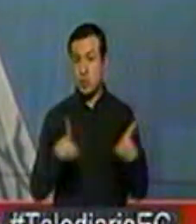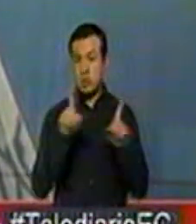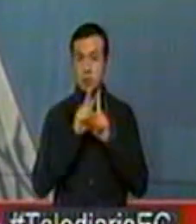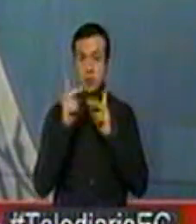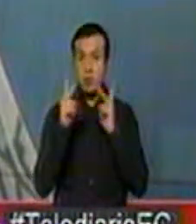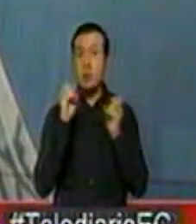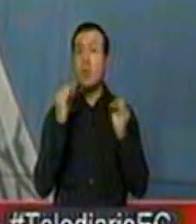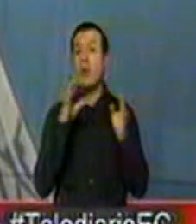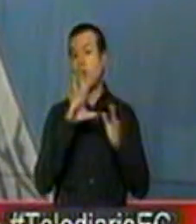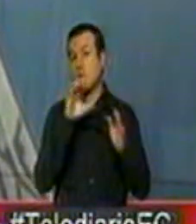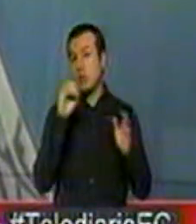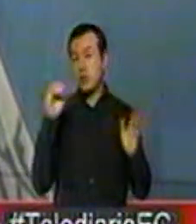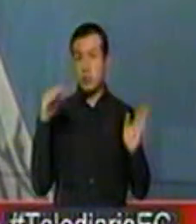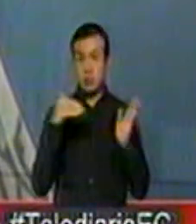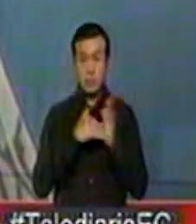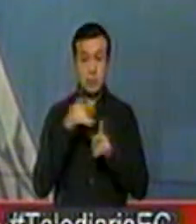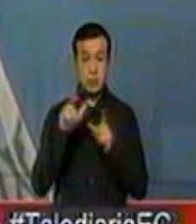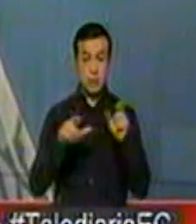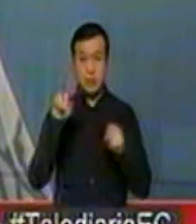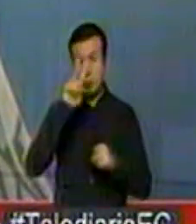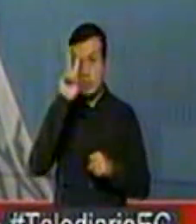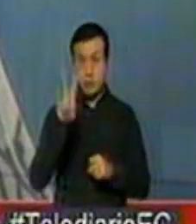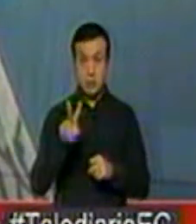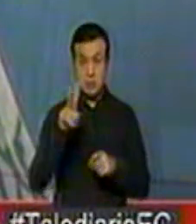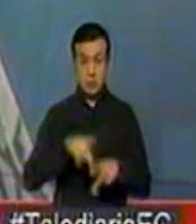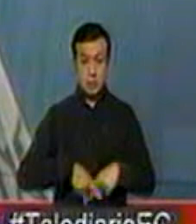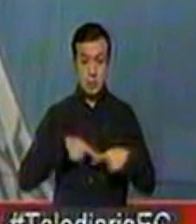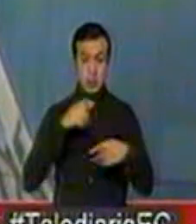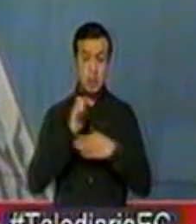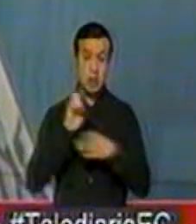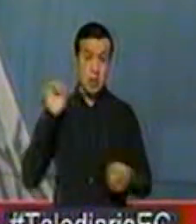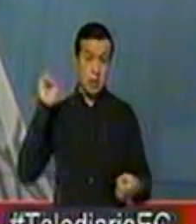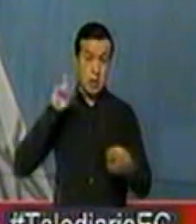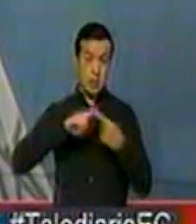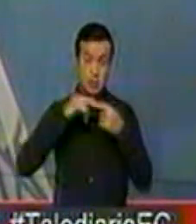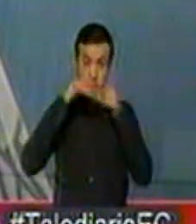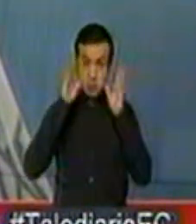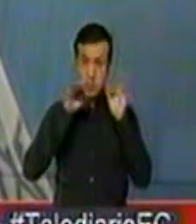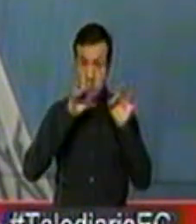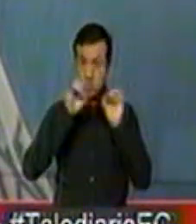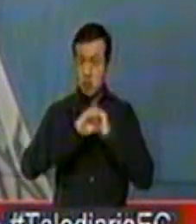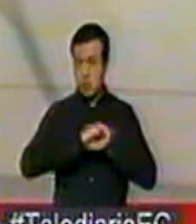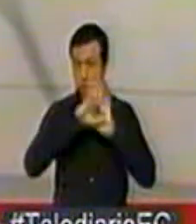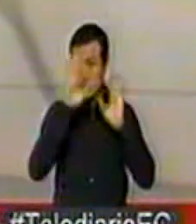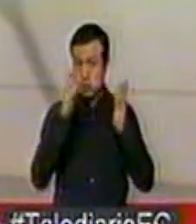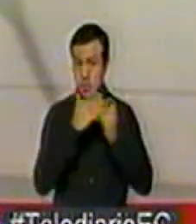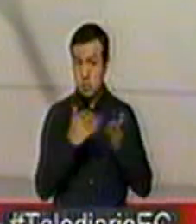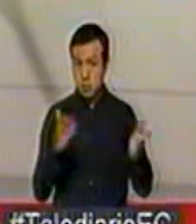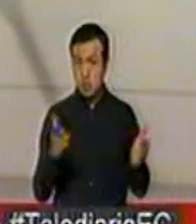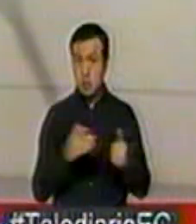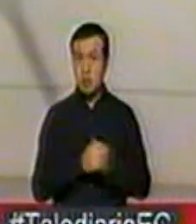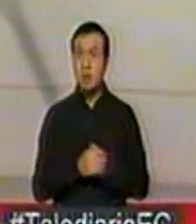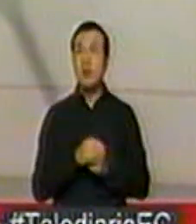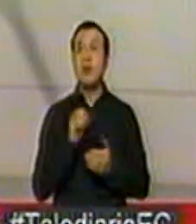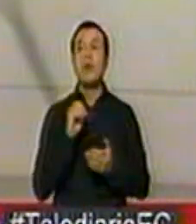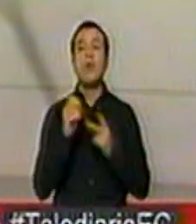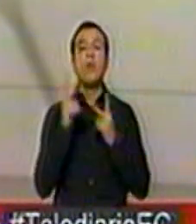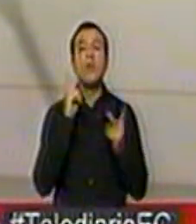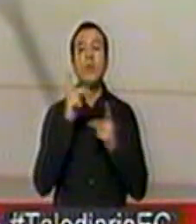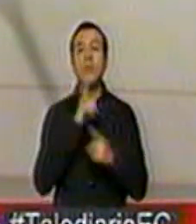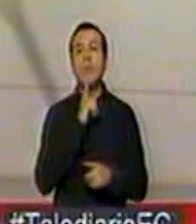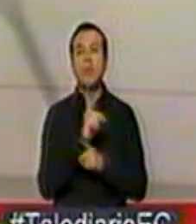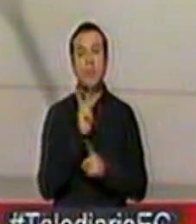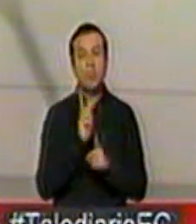de cerca de 500.000 venezolanos viviendo en Ecuador hasta finales de año. ¿Podemos aclarar esto un poco más? Bueno, estas son